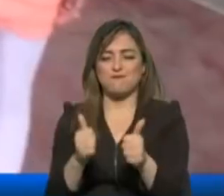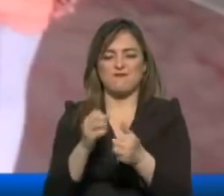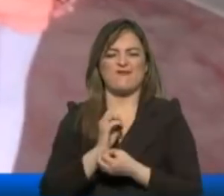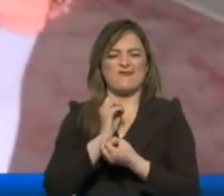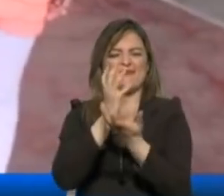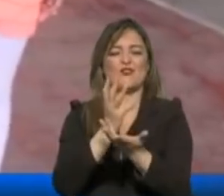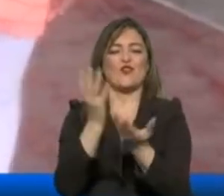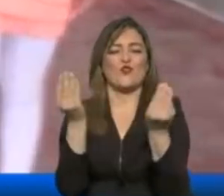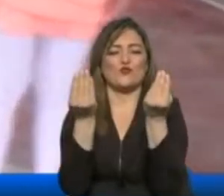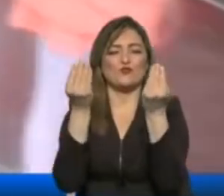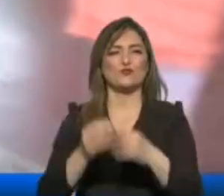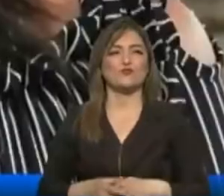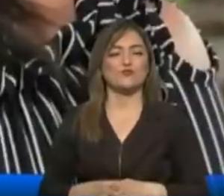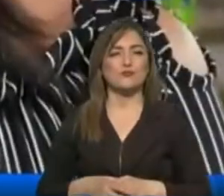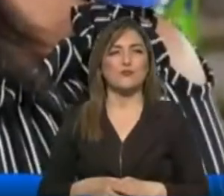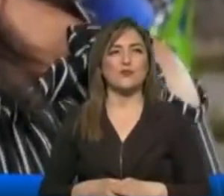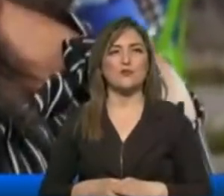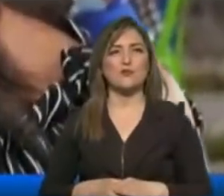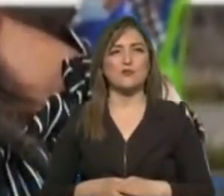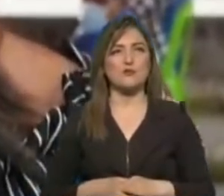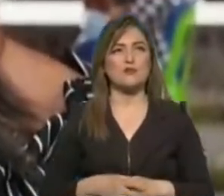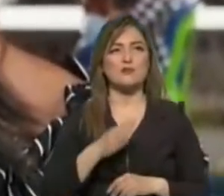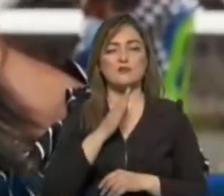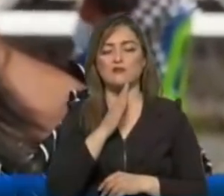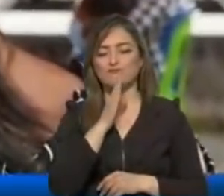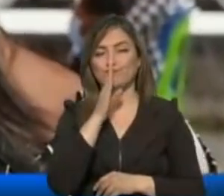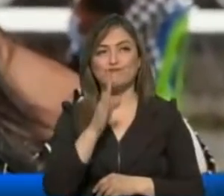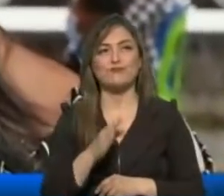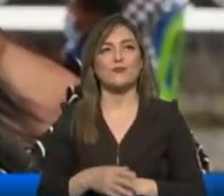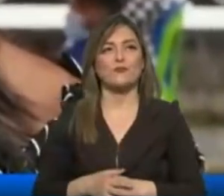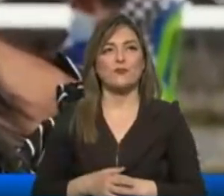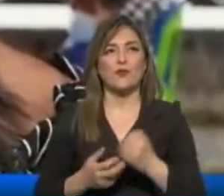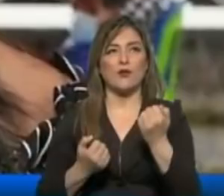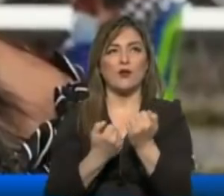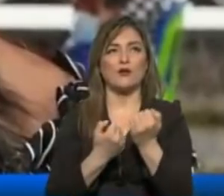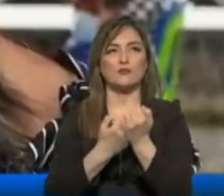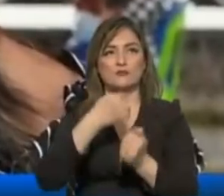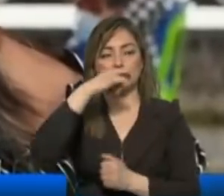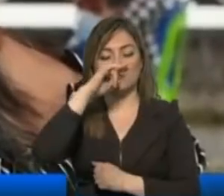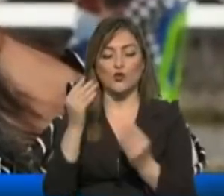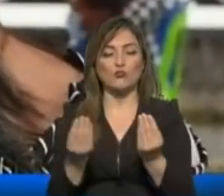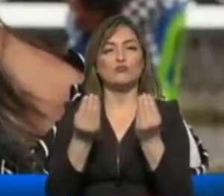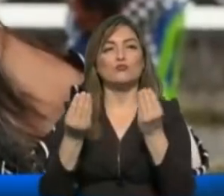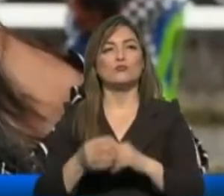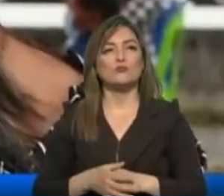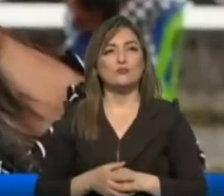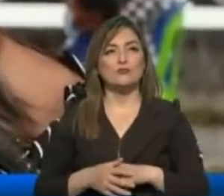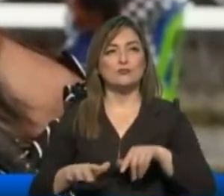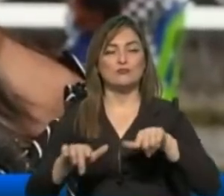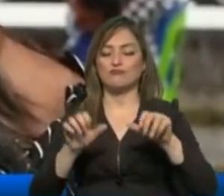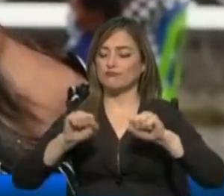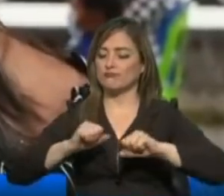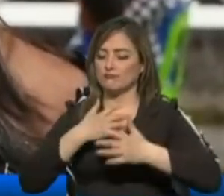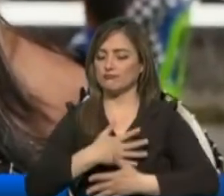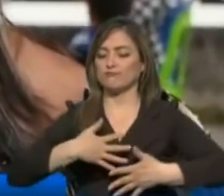niñez y juventud carchense. Considero que siempre todo lo que sea de impulso para que nuestros niños y nuestros jóvenes tengan un espacio en el cual